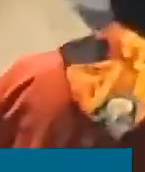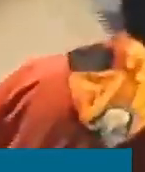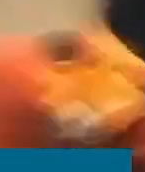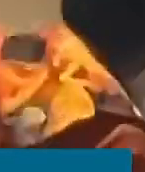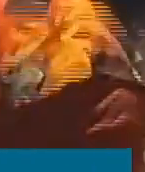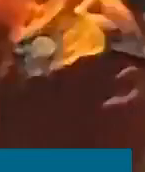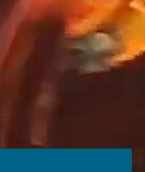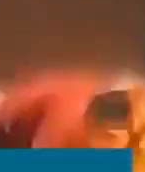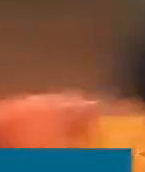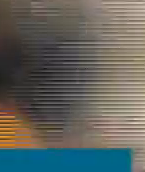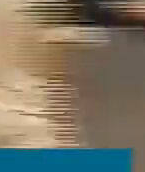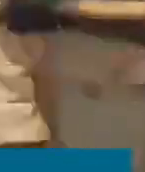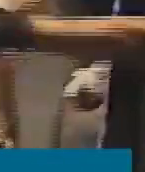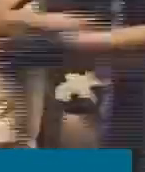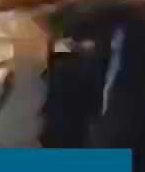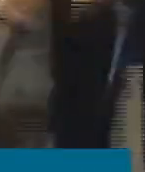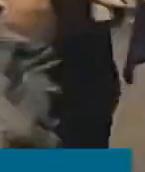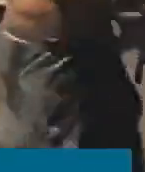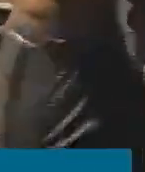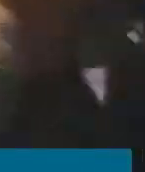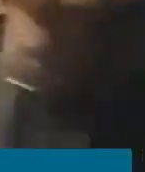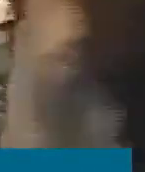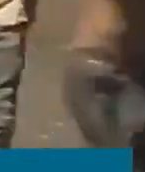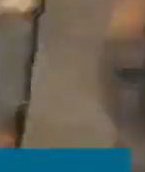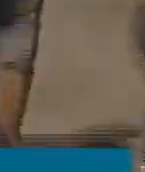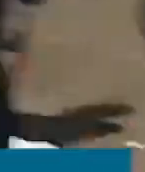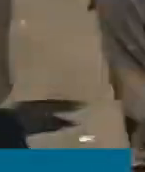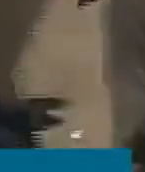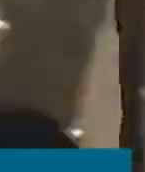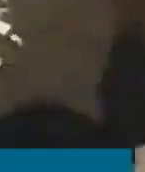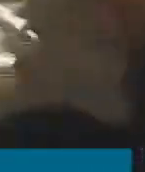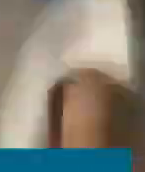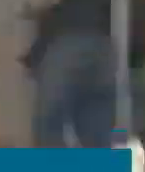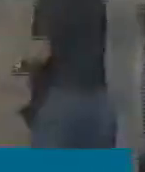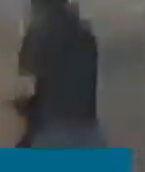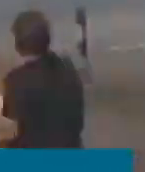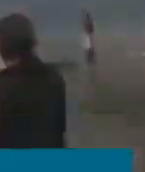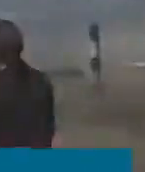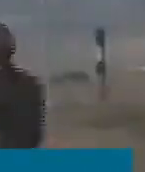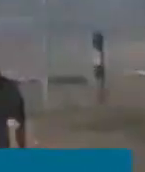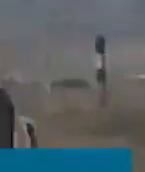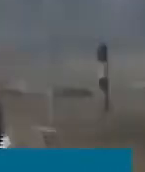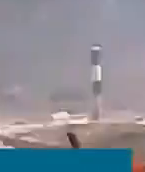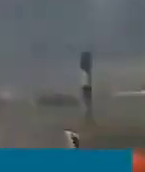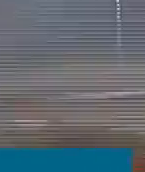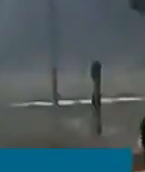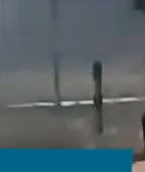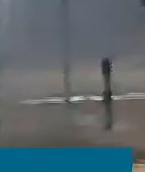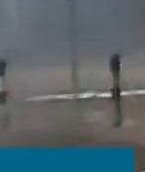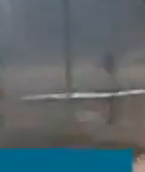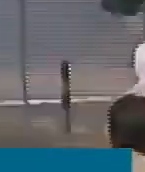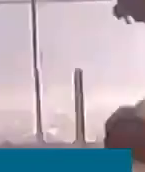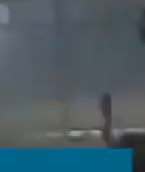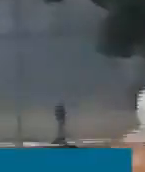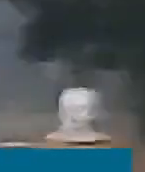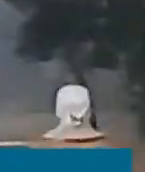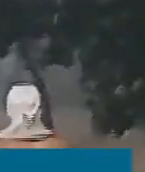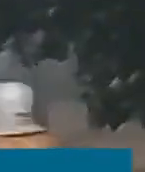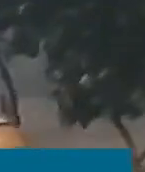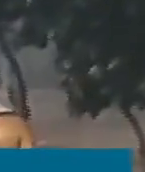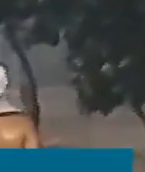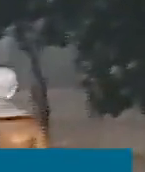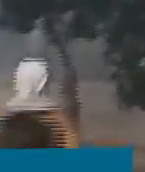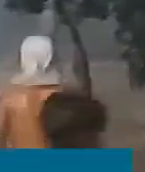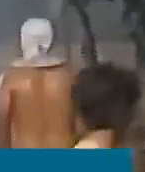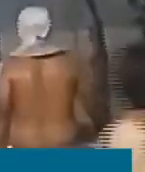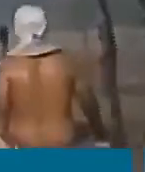natural. Lo que estamos viendo en imágenes, el hecho de que se pueda defender la gente de este tipo de ataques, porque además recordando